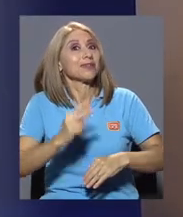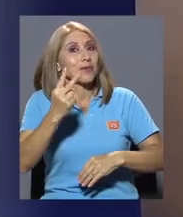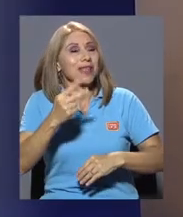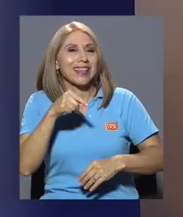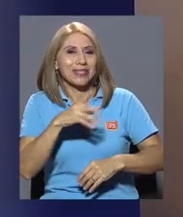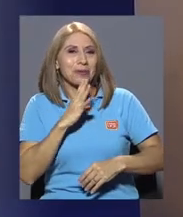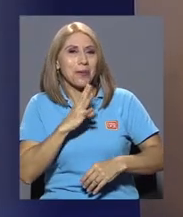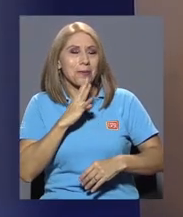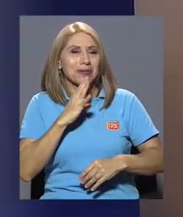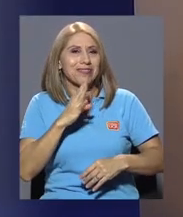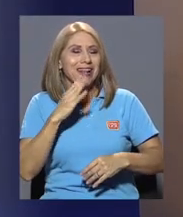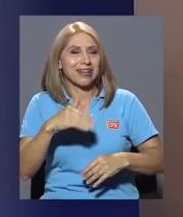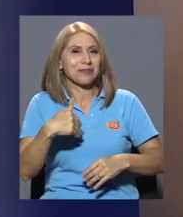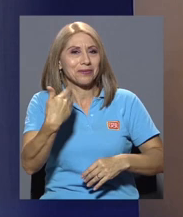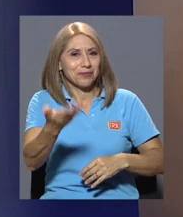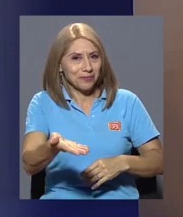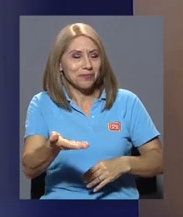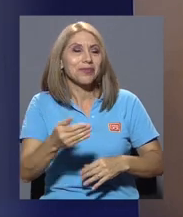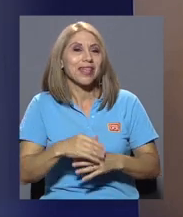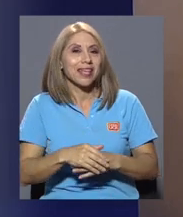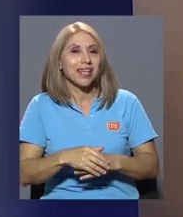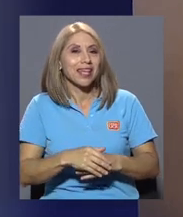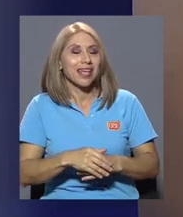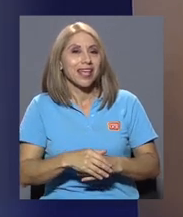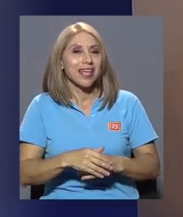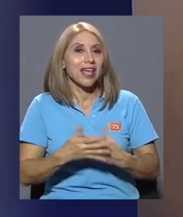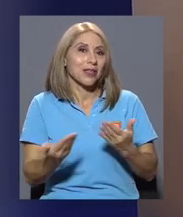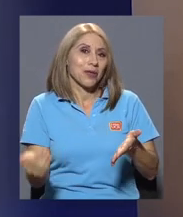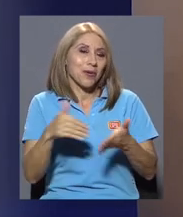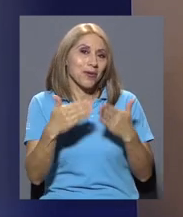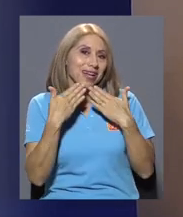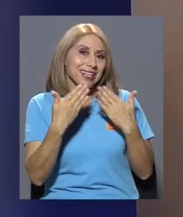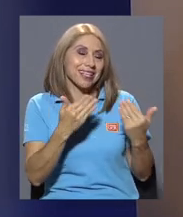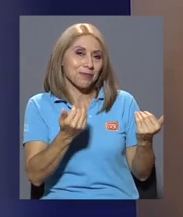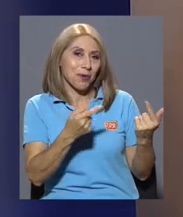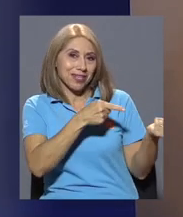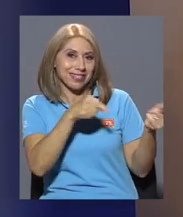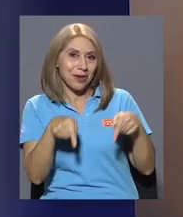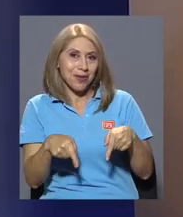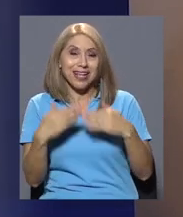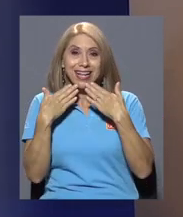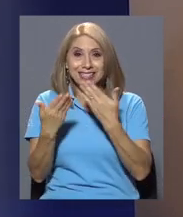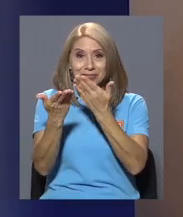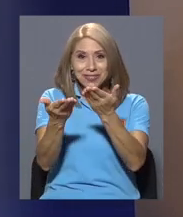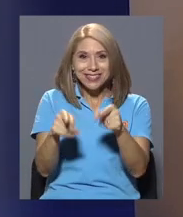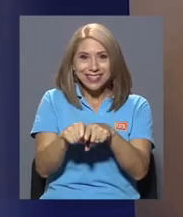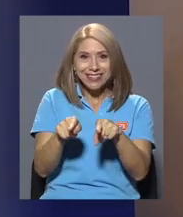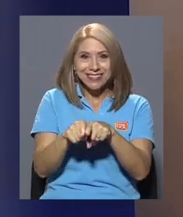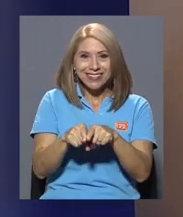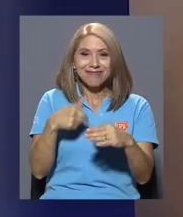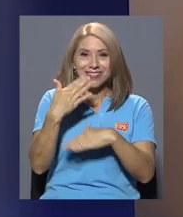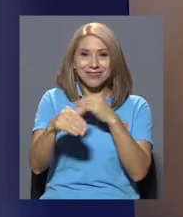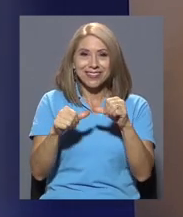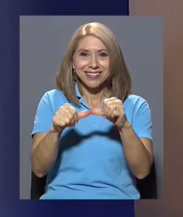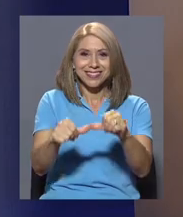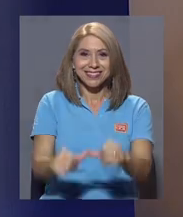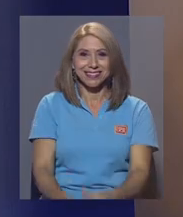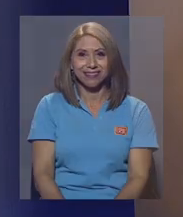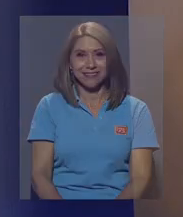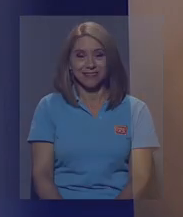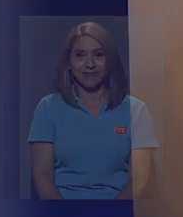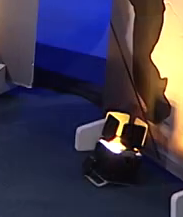eso es algo que vamos a conversar en el próximo bloque de nuevo gracias por acompañarnos gracias y ustedes también regresamos después del